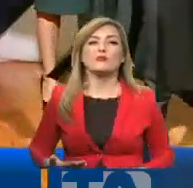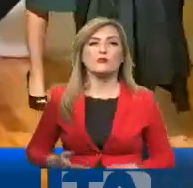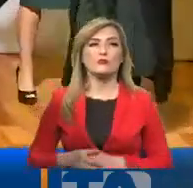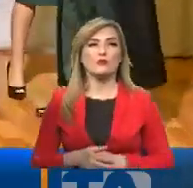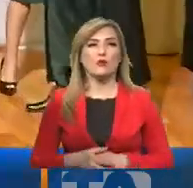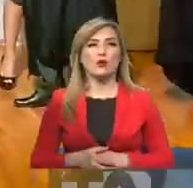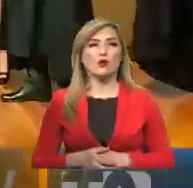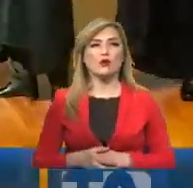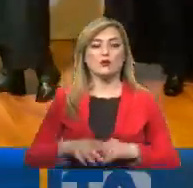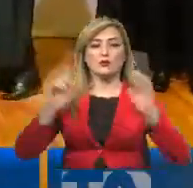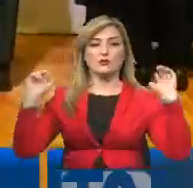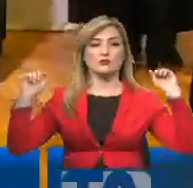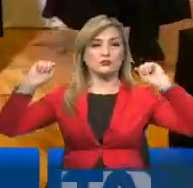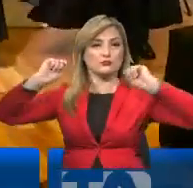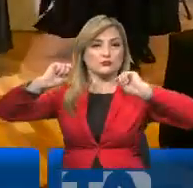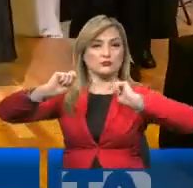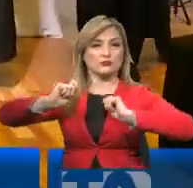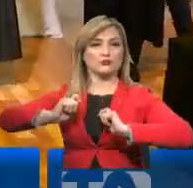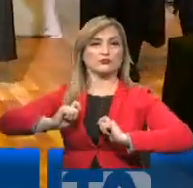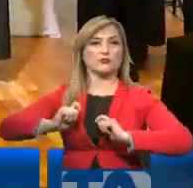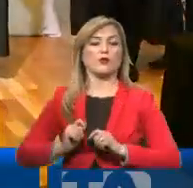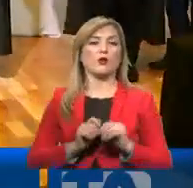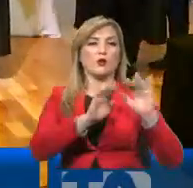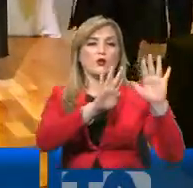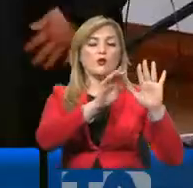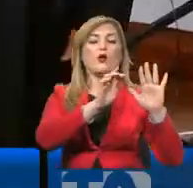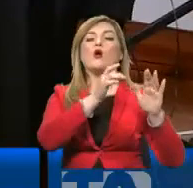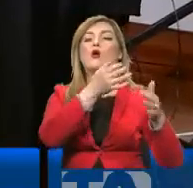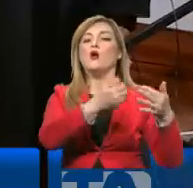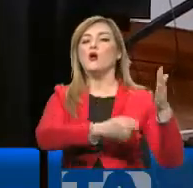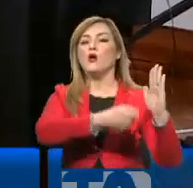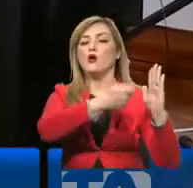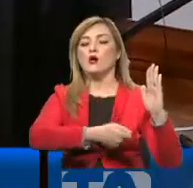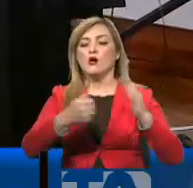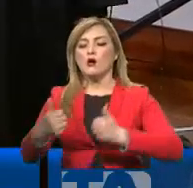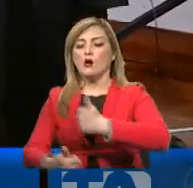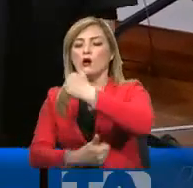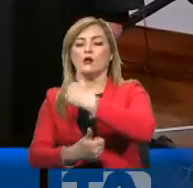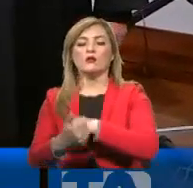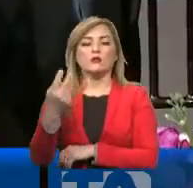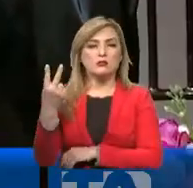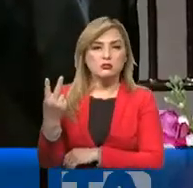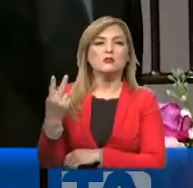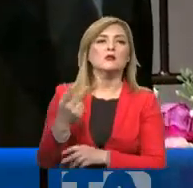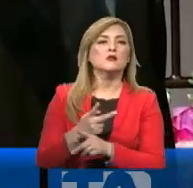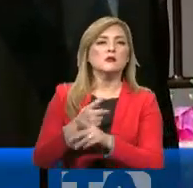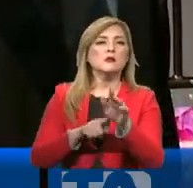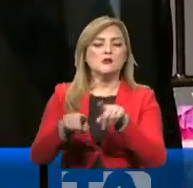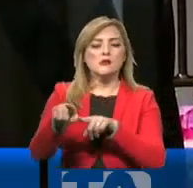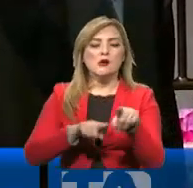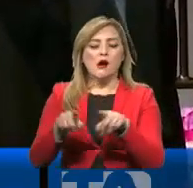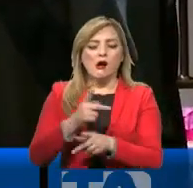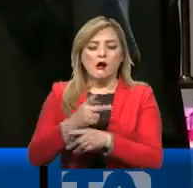Con la imposición de estas togas, los 9 jueces y 2 conjueces que ganaron el concurso de méritos y oposición desarrollado por el Consejo de la